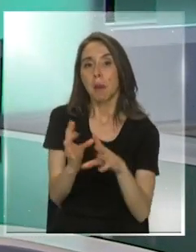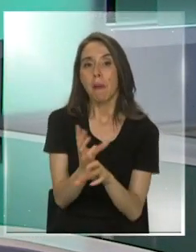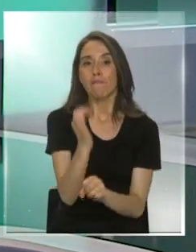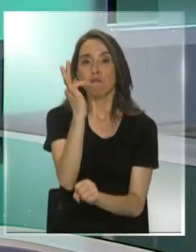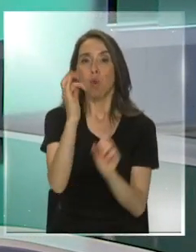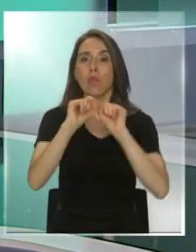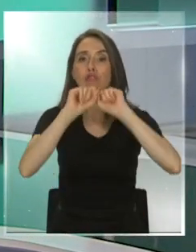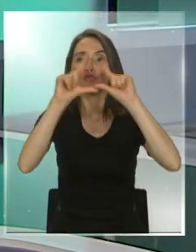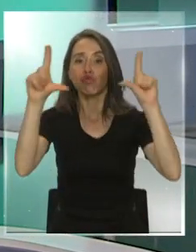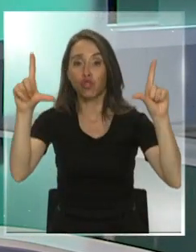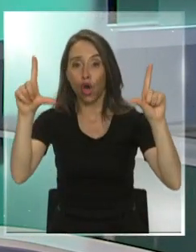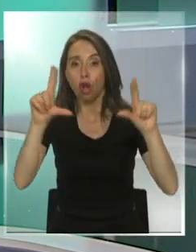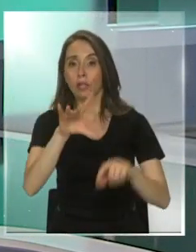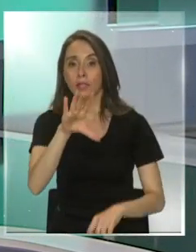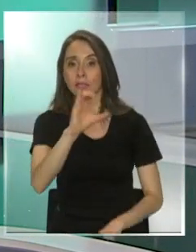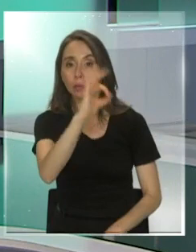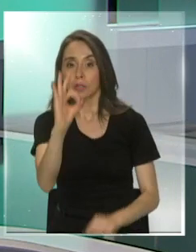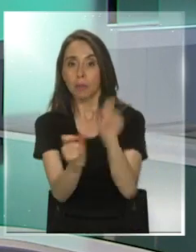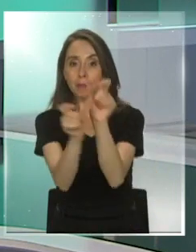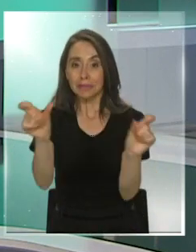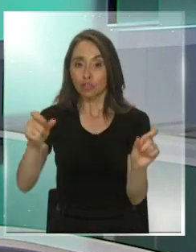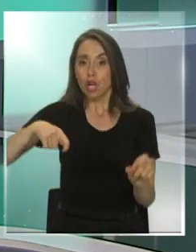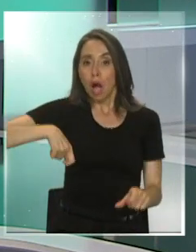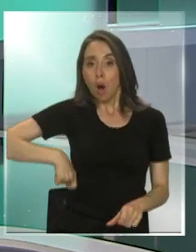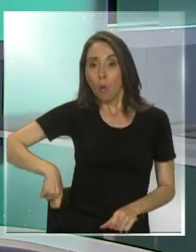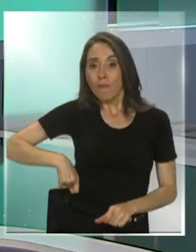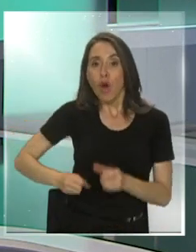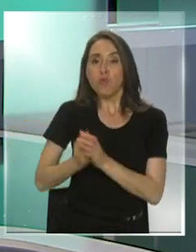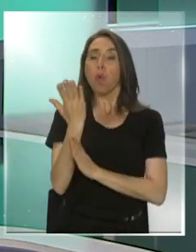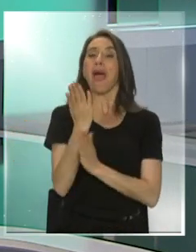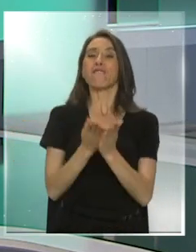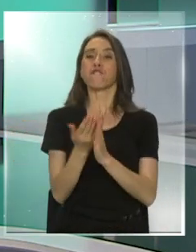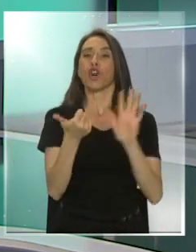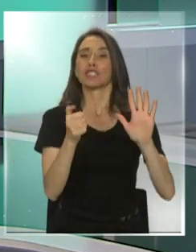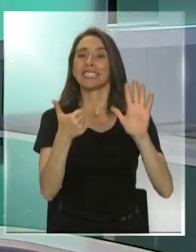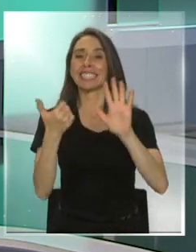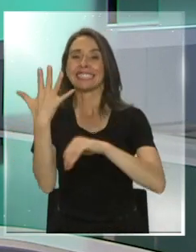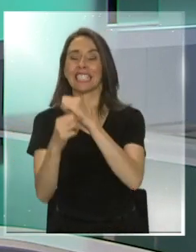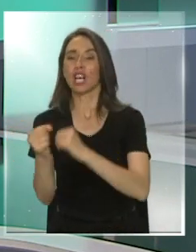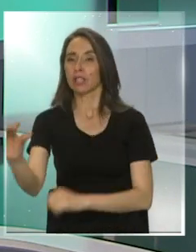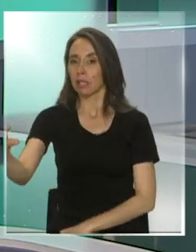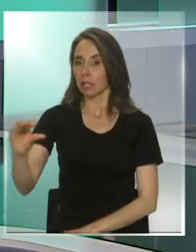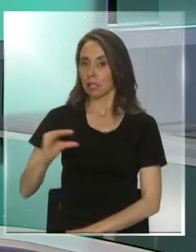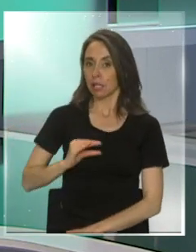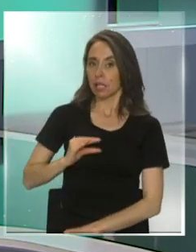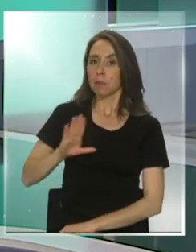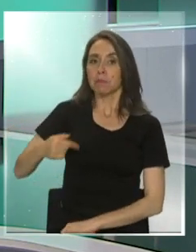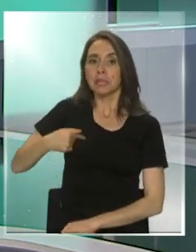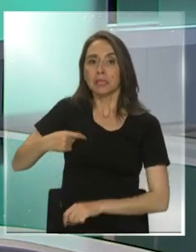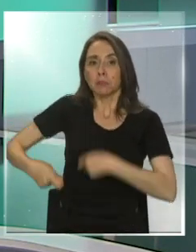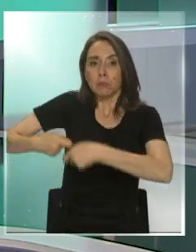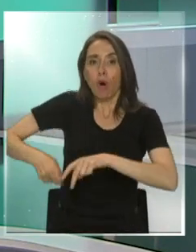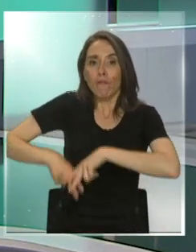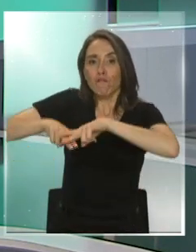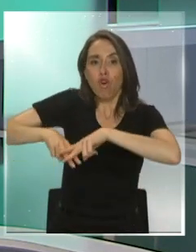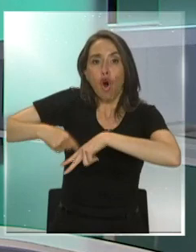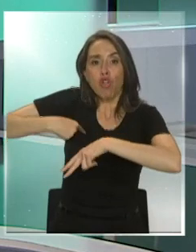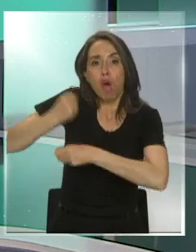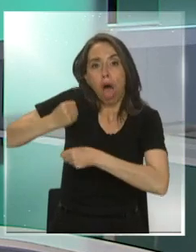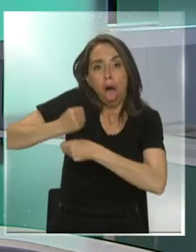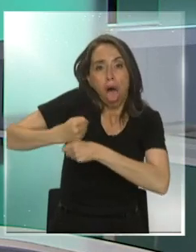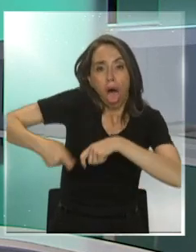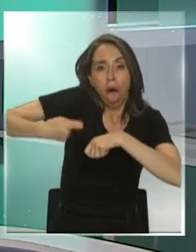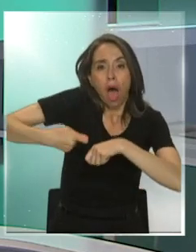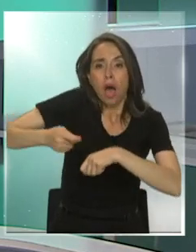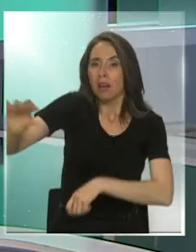de la Fundación Sol, el 50% de los nuevos jubilados recibió una pensión autofinanciada inferior a los 48